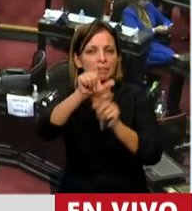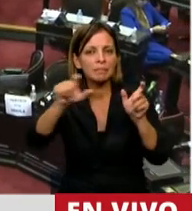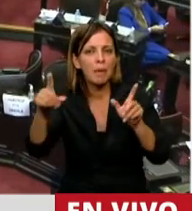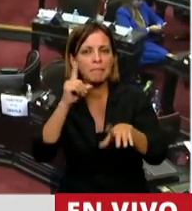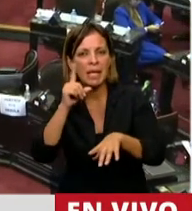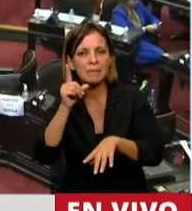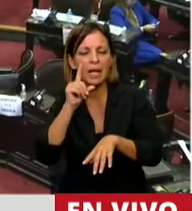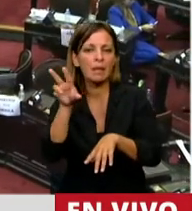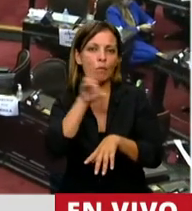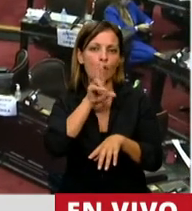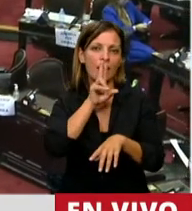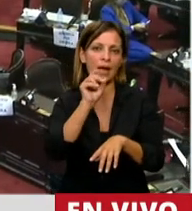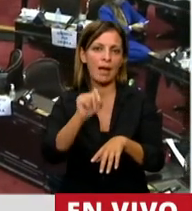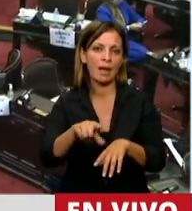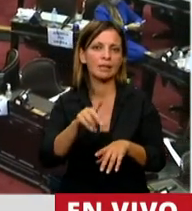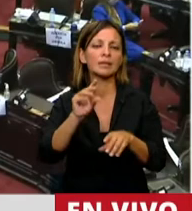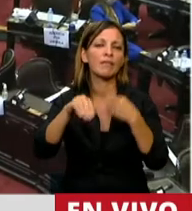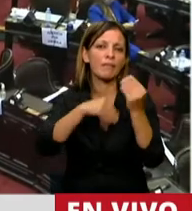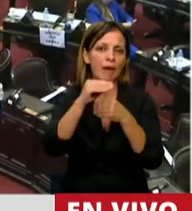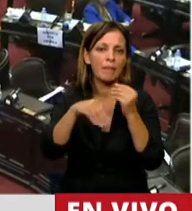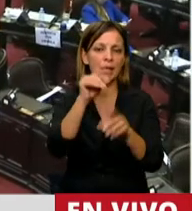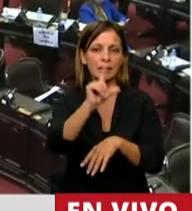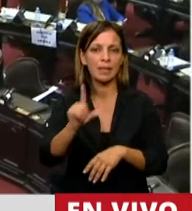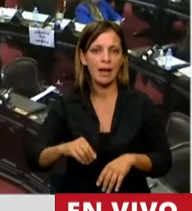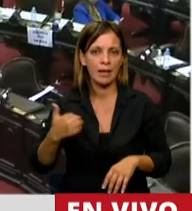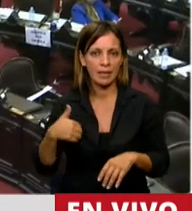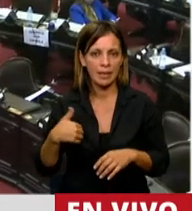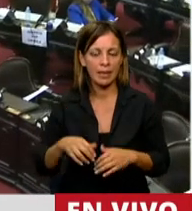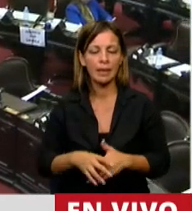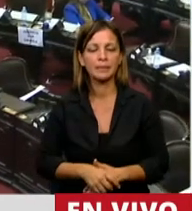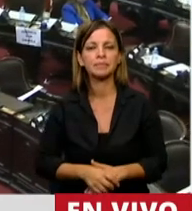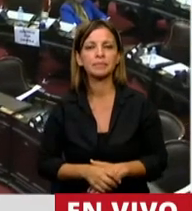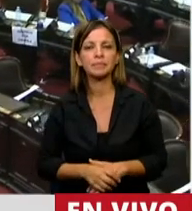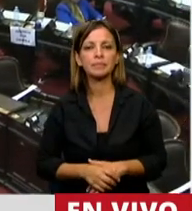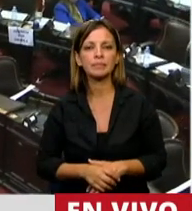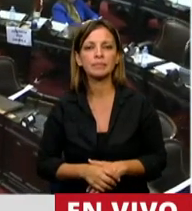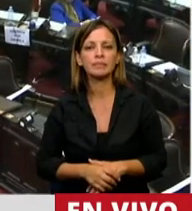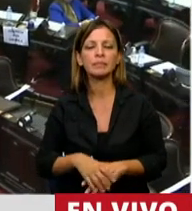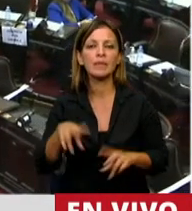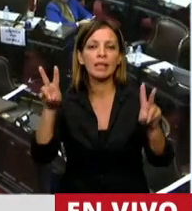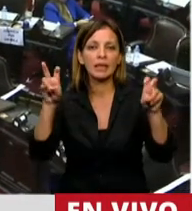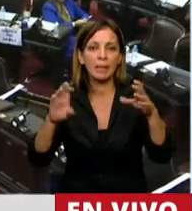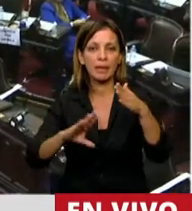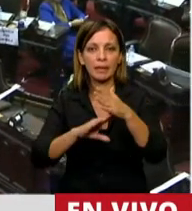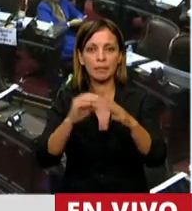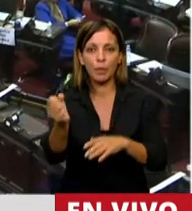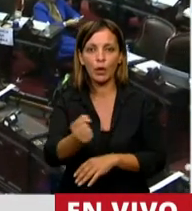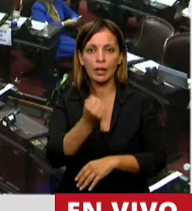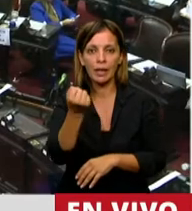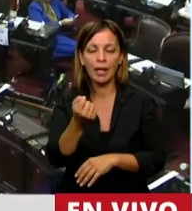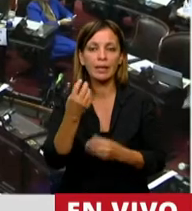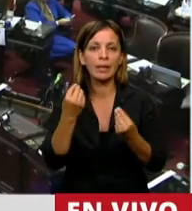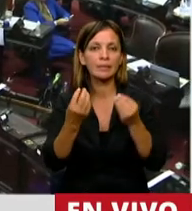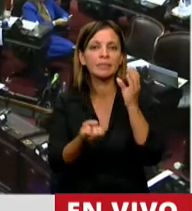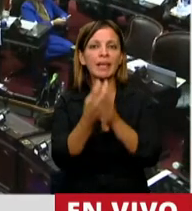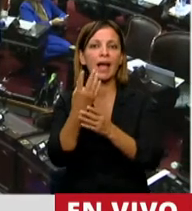de mujeres de familias en la Argentina. Un aspecto central del proyecto es el de generar empleo,